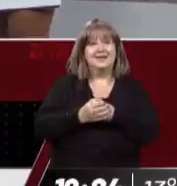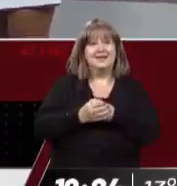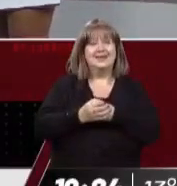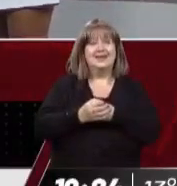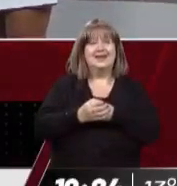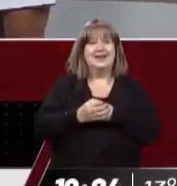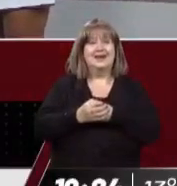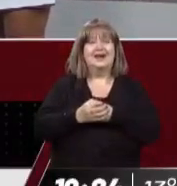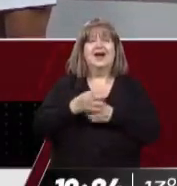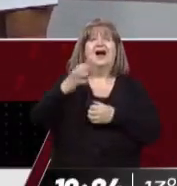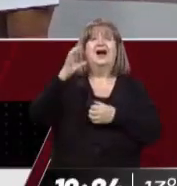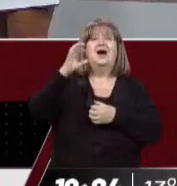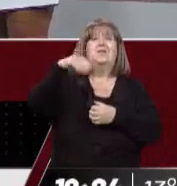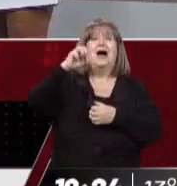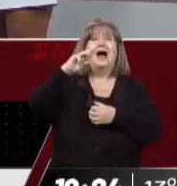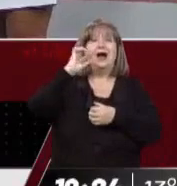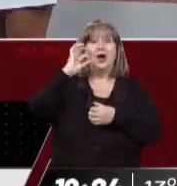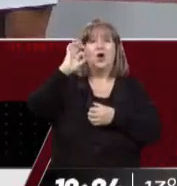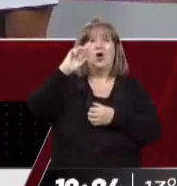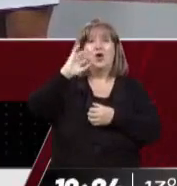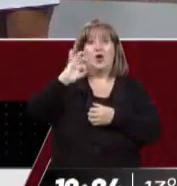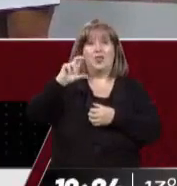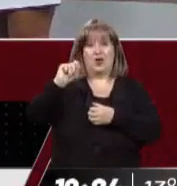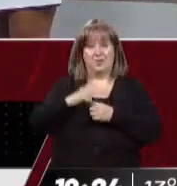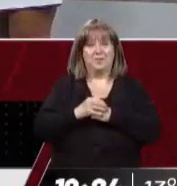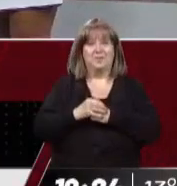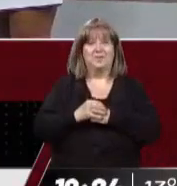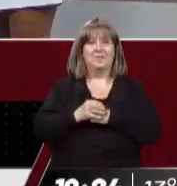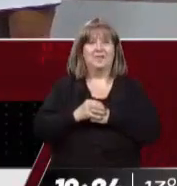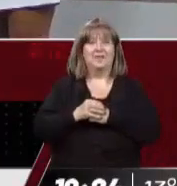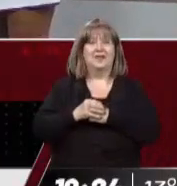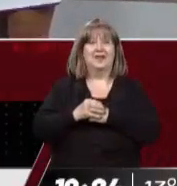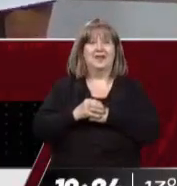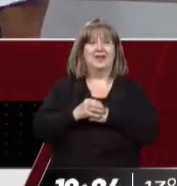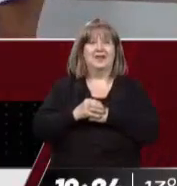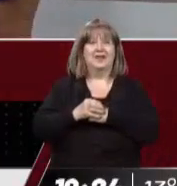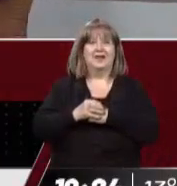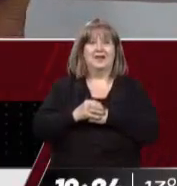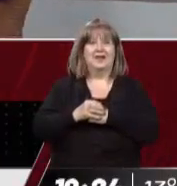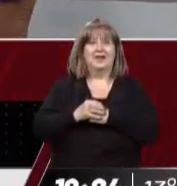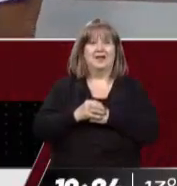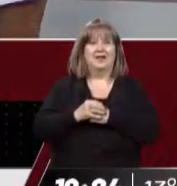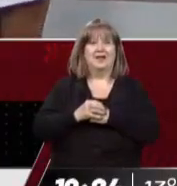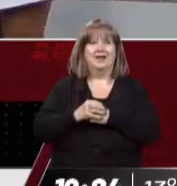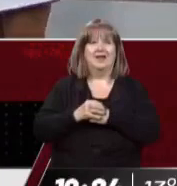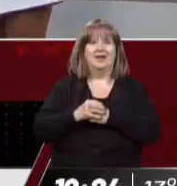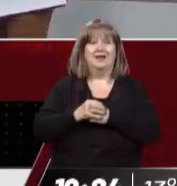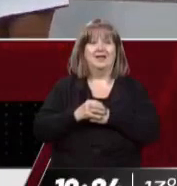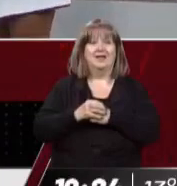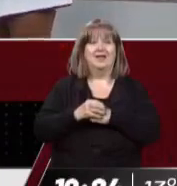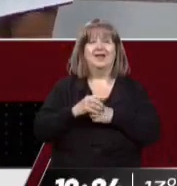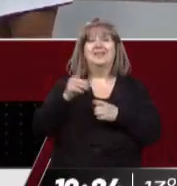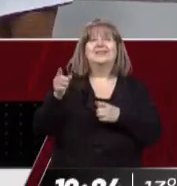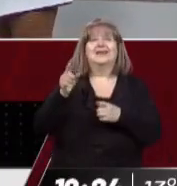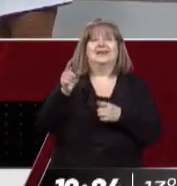Mario Orozco. Mario. Mario. Mario, te amo. Me encanta, no sabes,